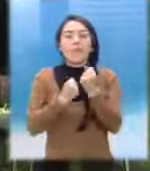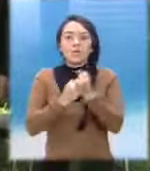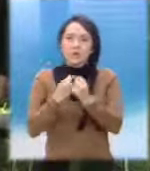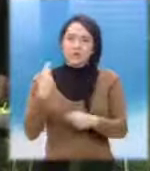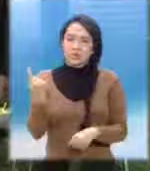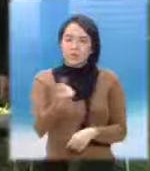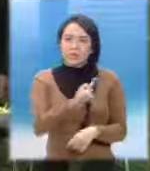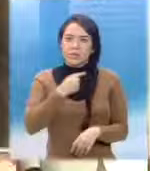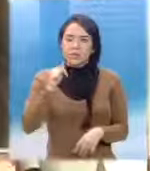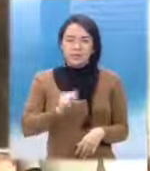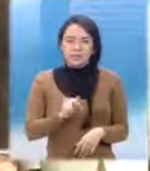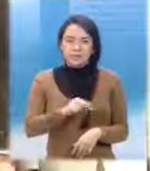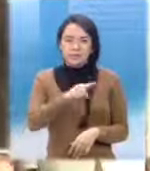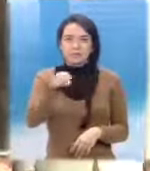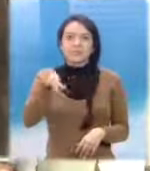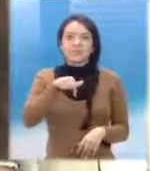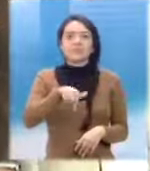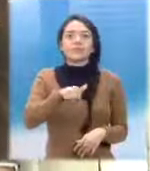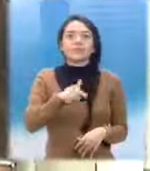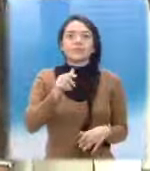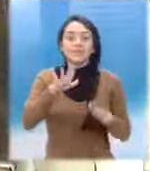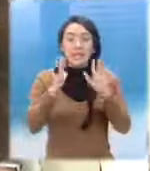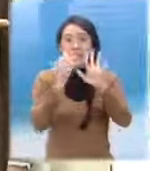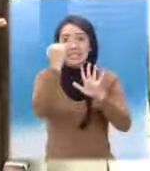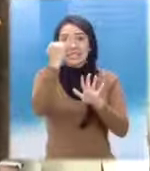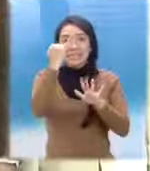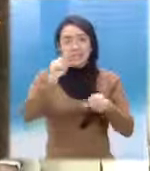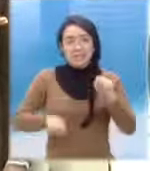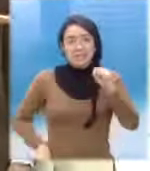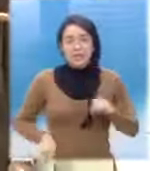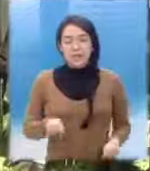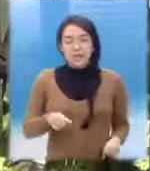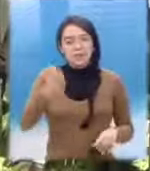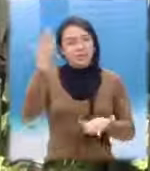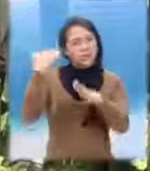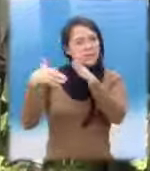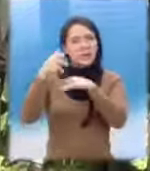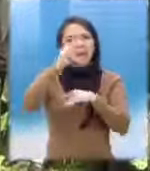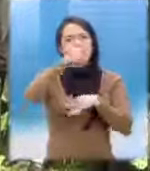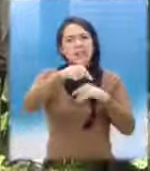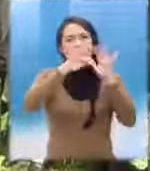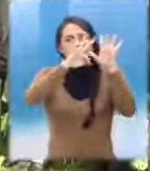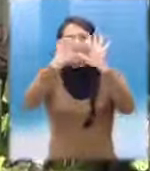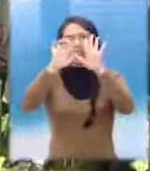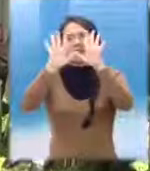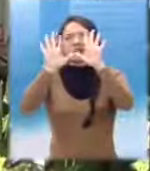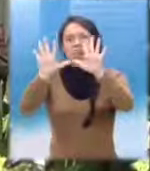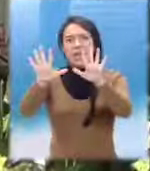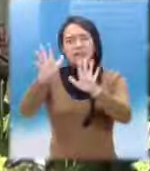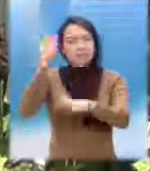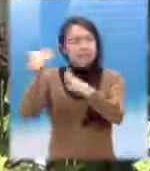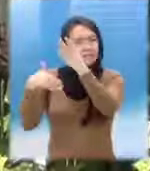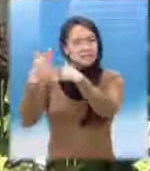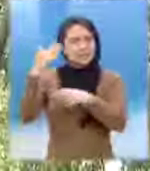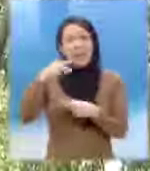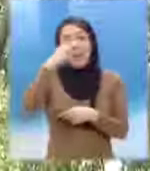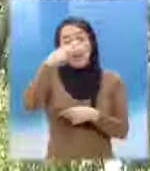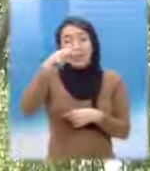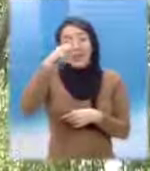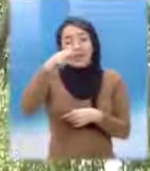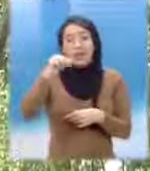extendió desde el Grito de Dolores, el 16 de septiembre de 1810, hasta la entrada del ejército a la Ciudad de México